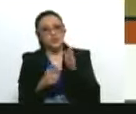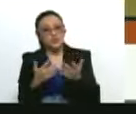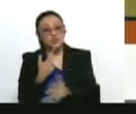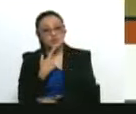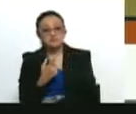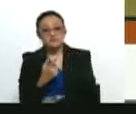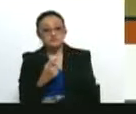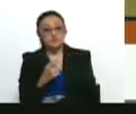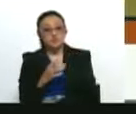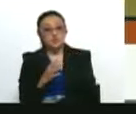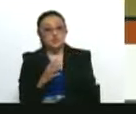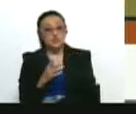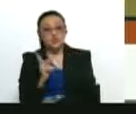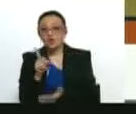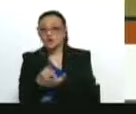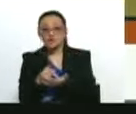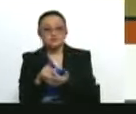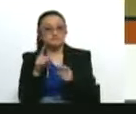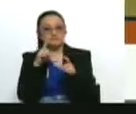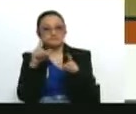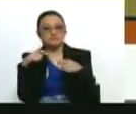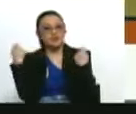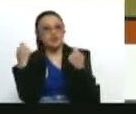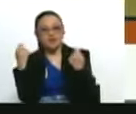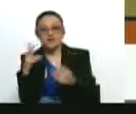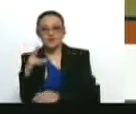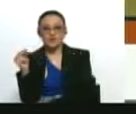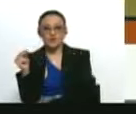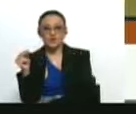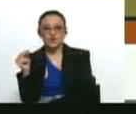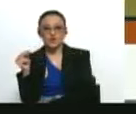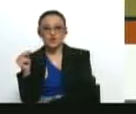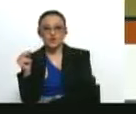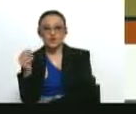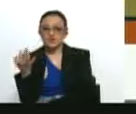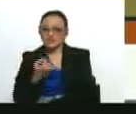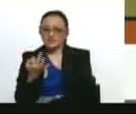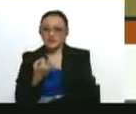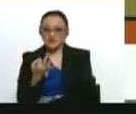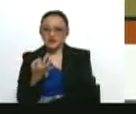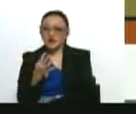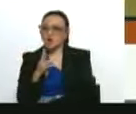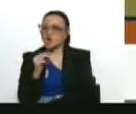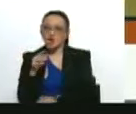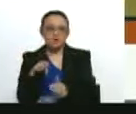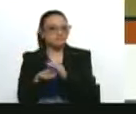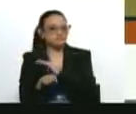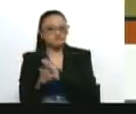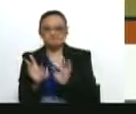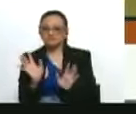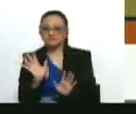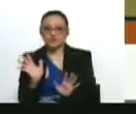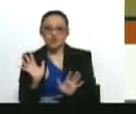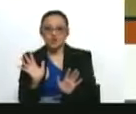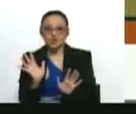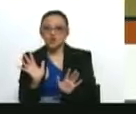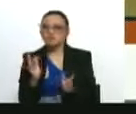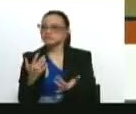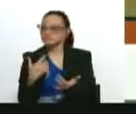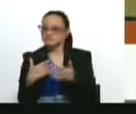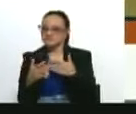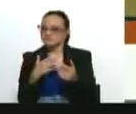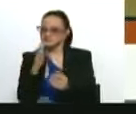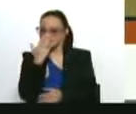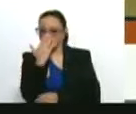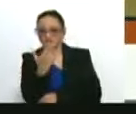que no pasarán, no es una consigna. Que la cosa es de verdad, no pasarán. Los vamos a enfrentar